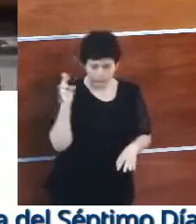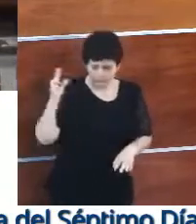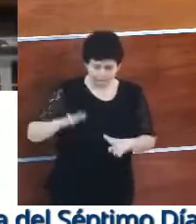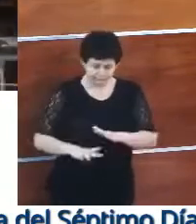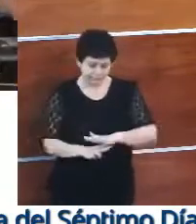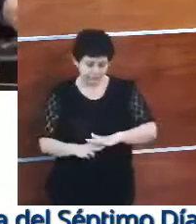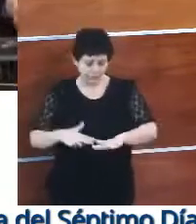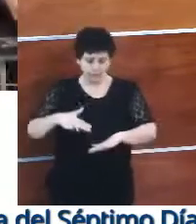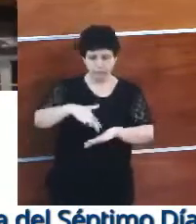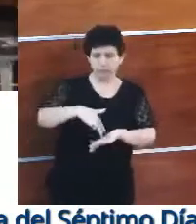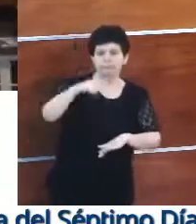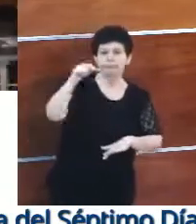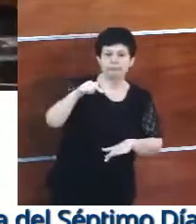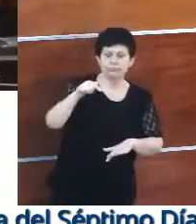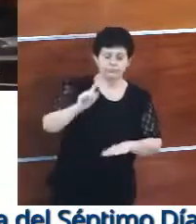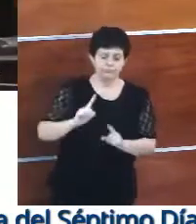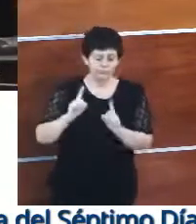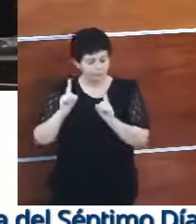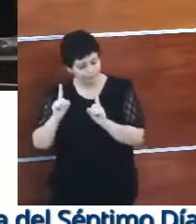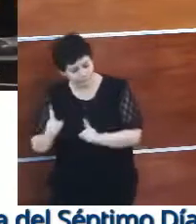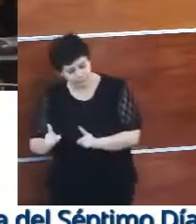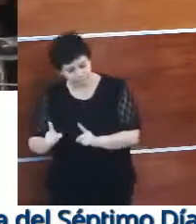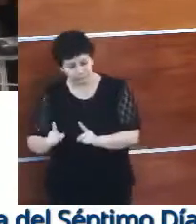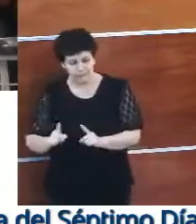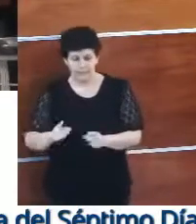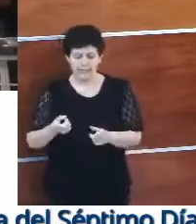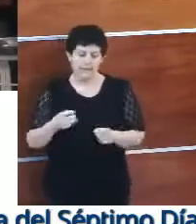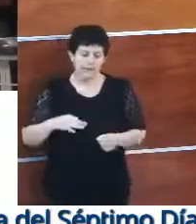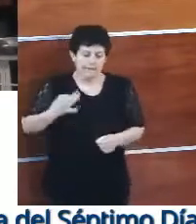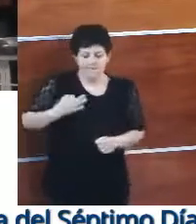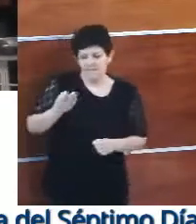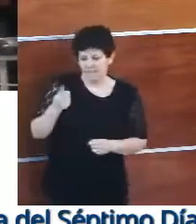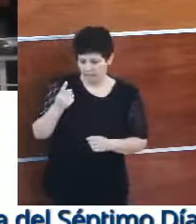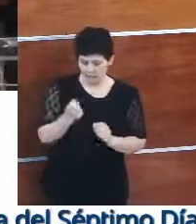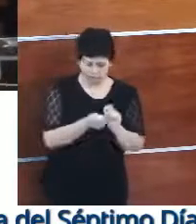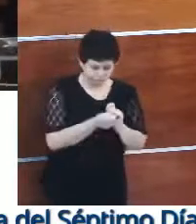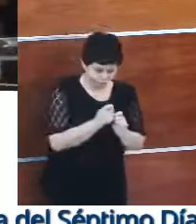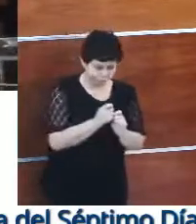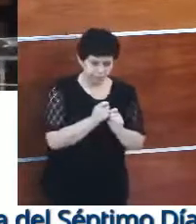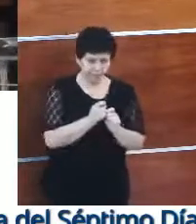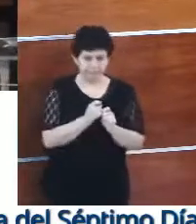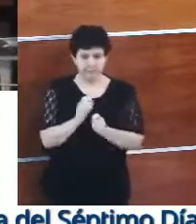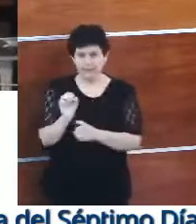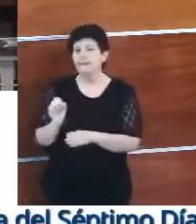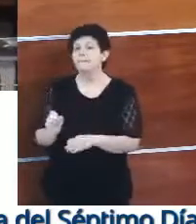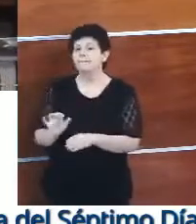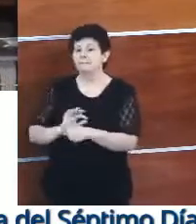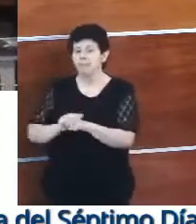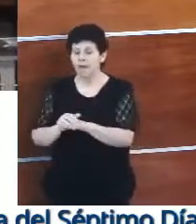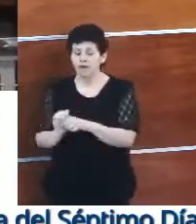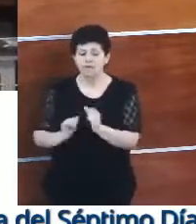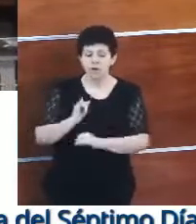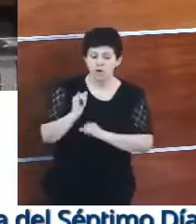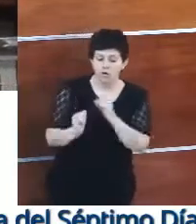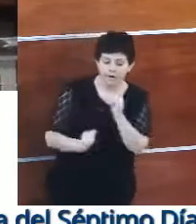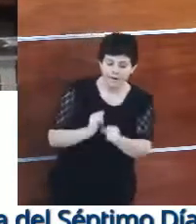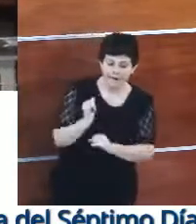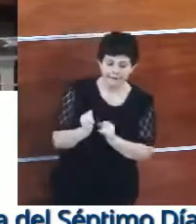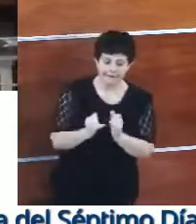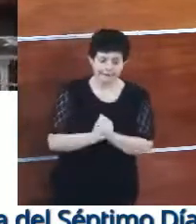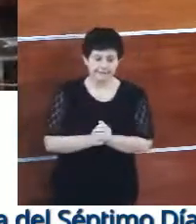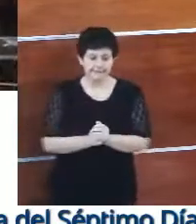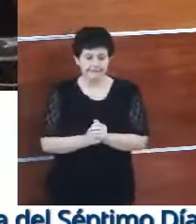Viene a transformar y a recibir a todos los santos. El apóstol Pablo dice en la primera carta a los